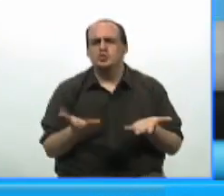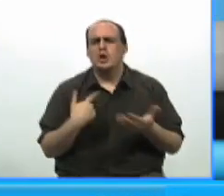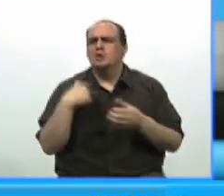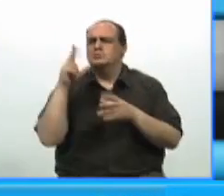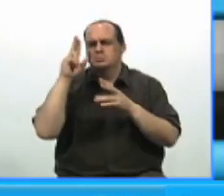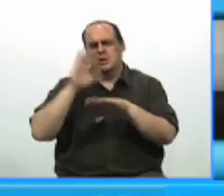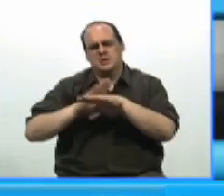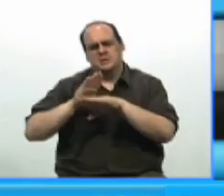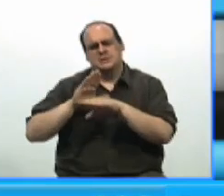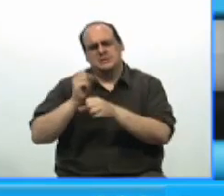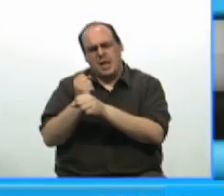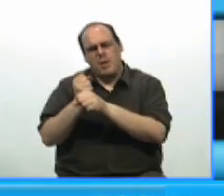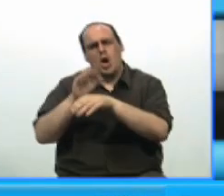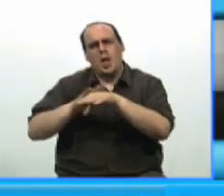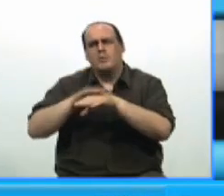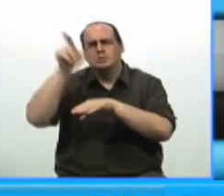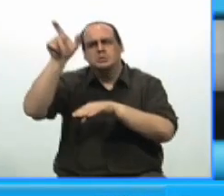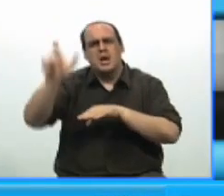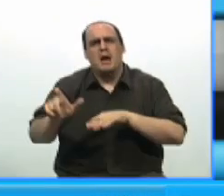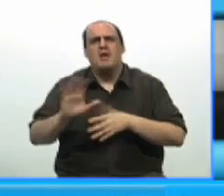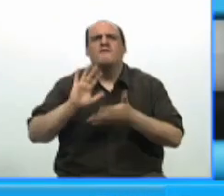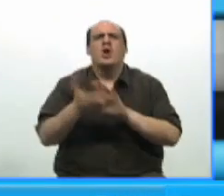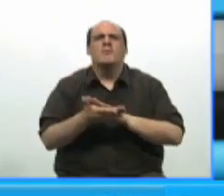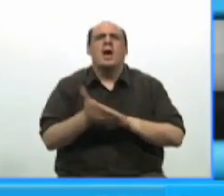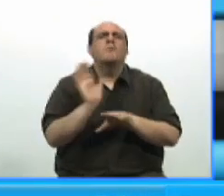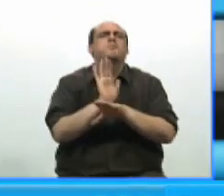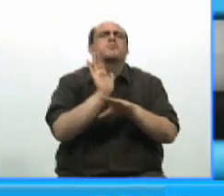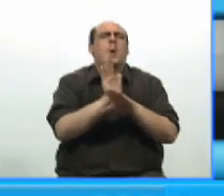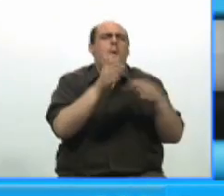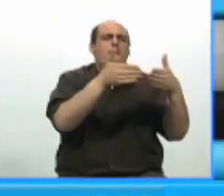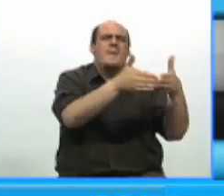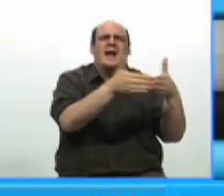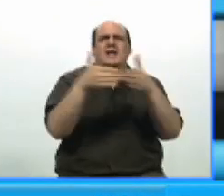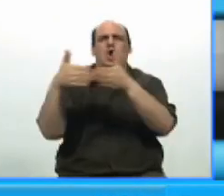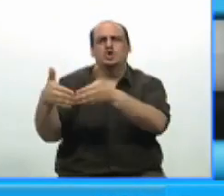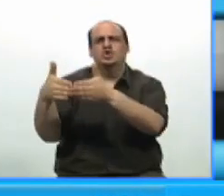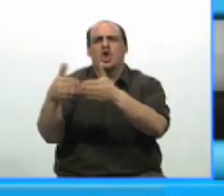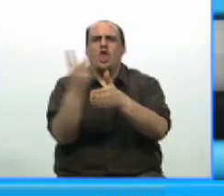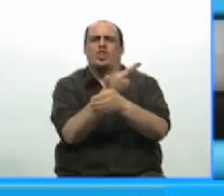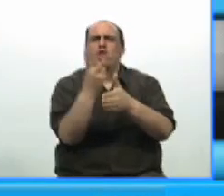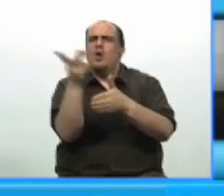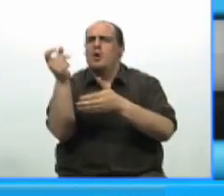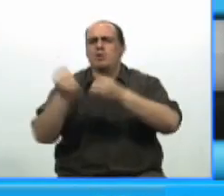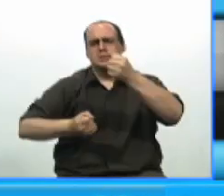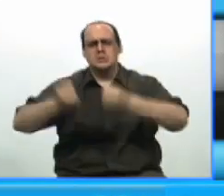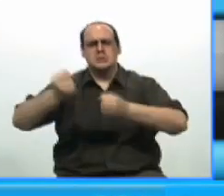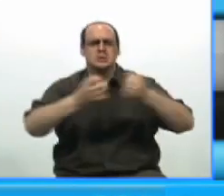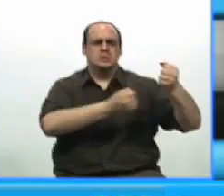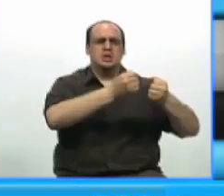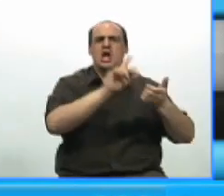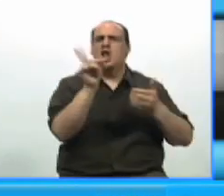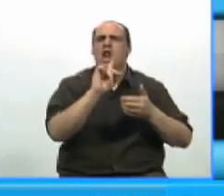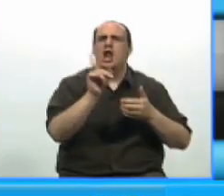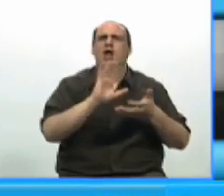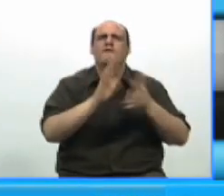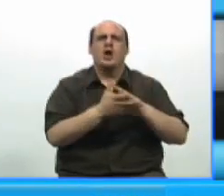laburo, no diría que estás manejando dos barcos diferentes, porque en el fondo, si uno lo piensa, hay un barco que remolca a otro, ¿no? El del